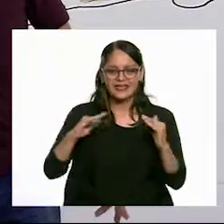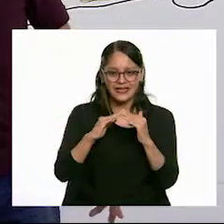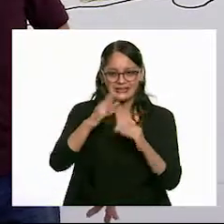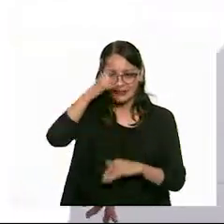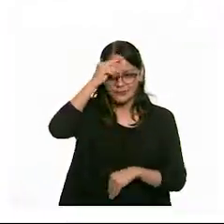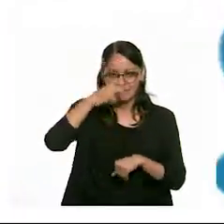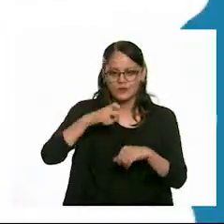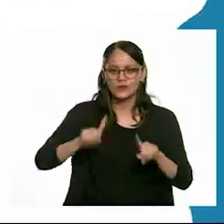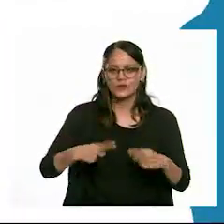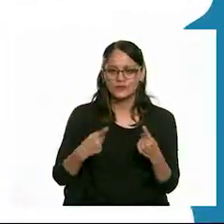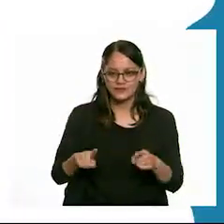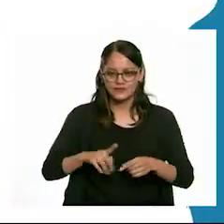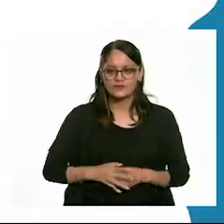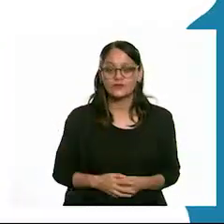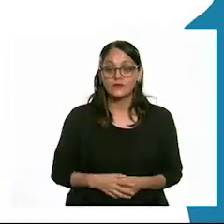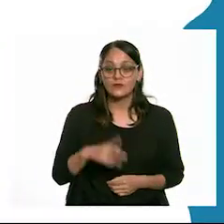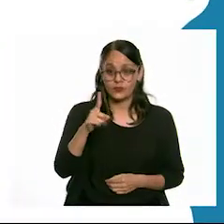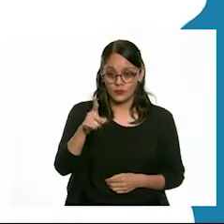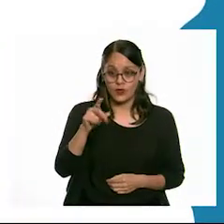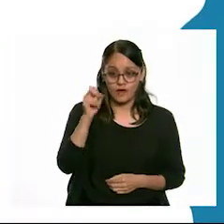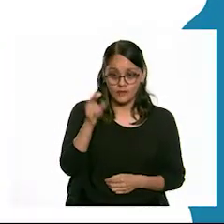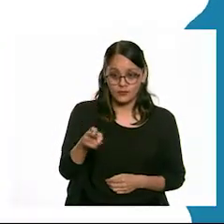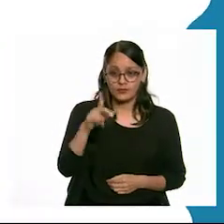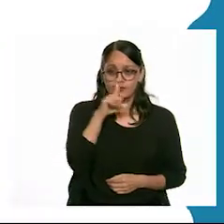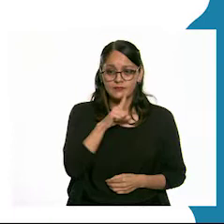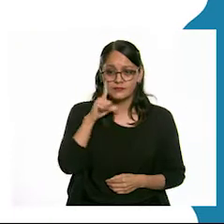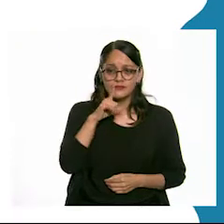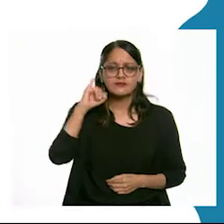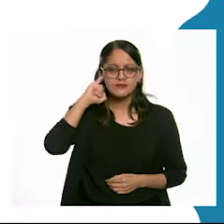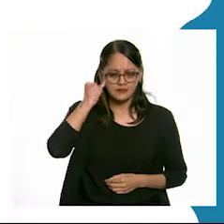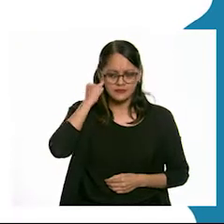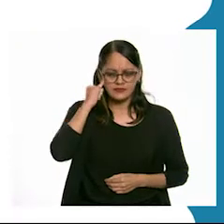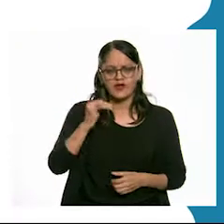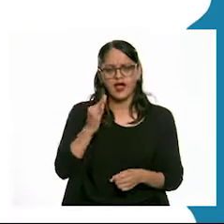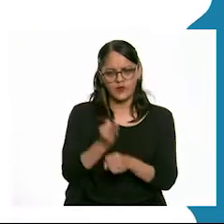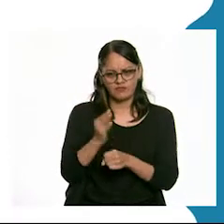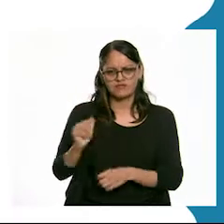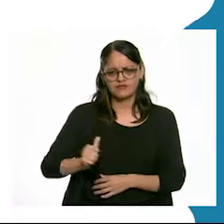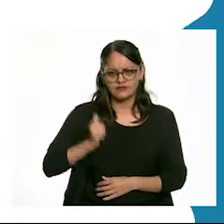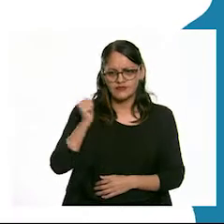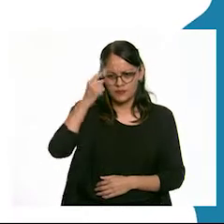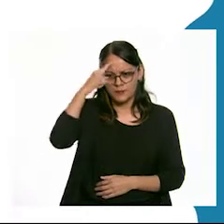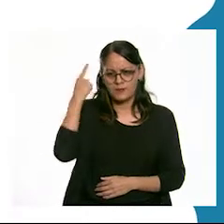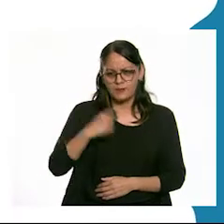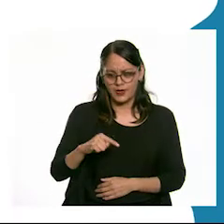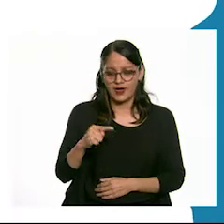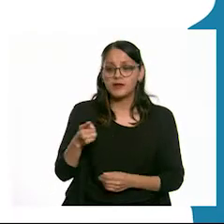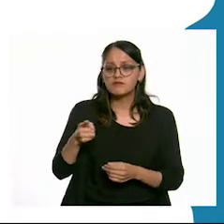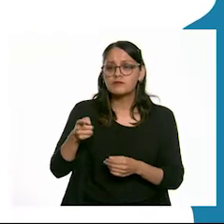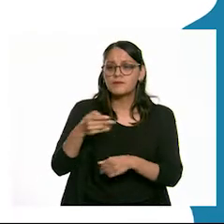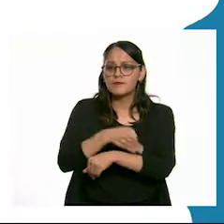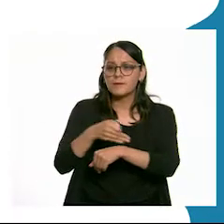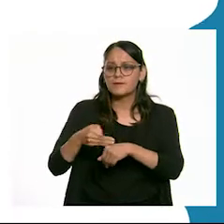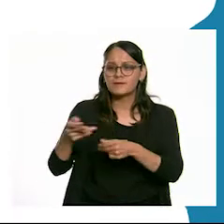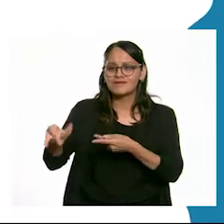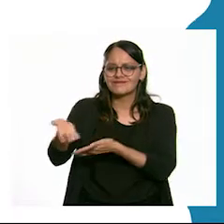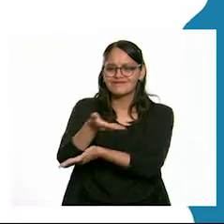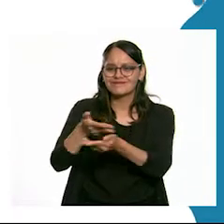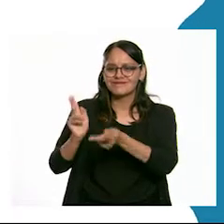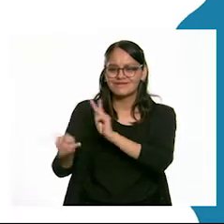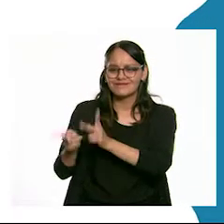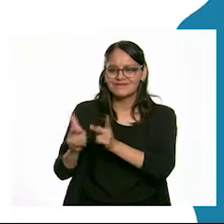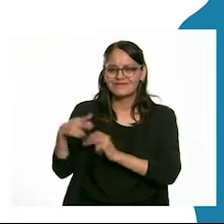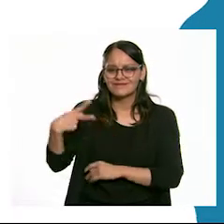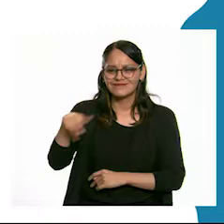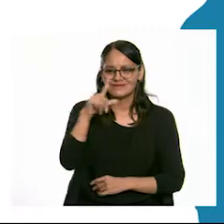en Casa. Si tienes la fortuna de hablar una lengua indígena, aprovecha también este momento para practicarla